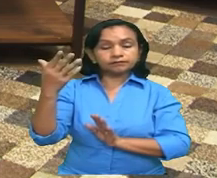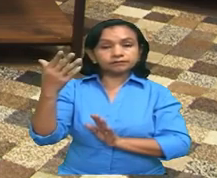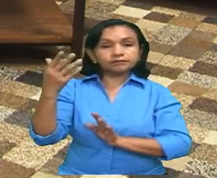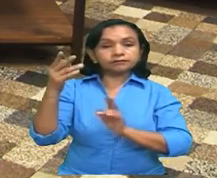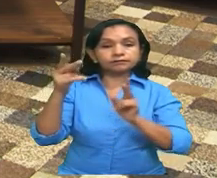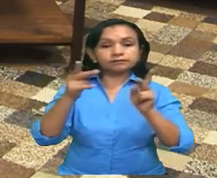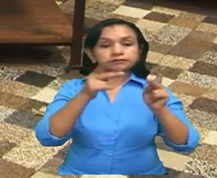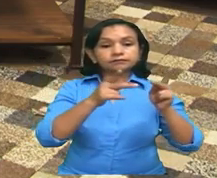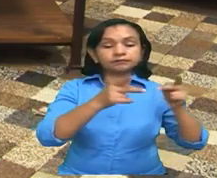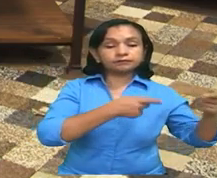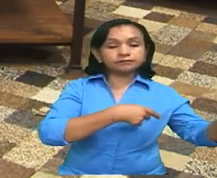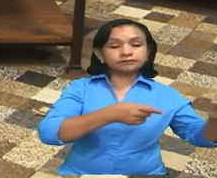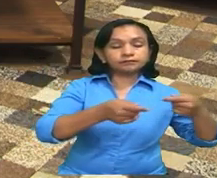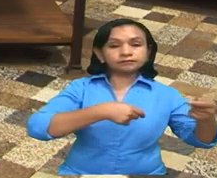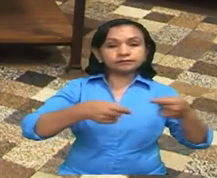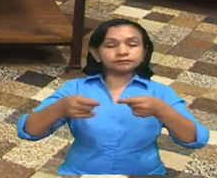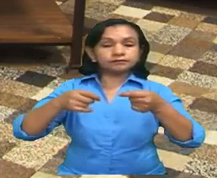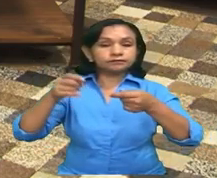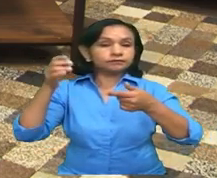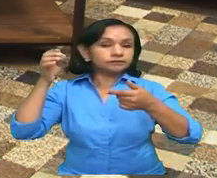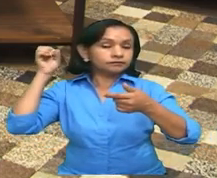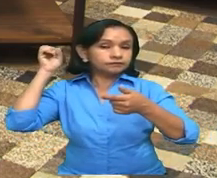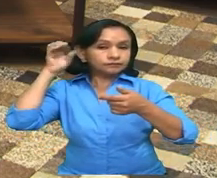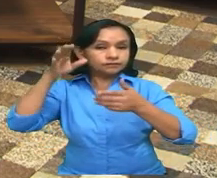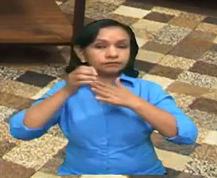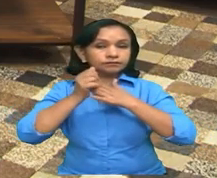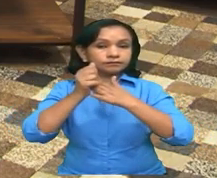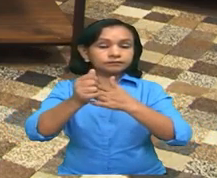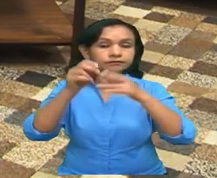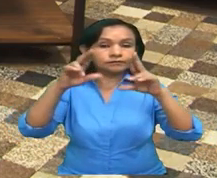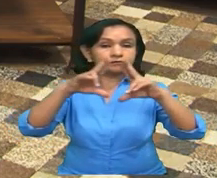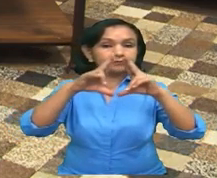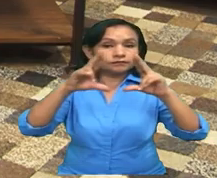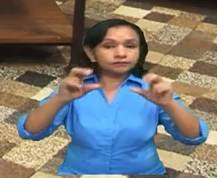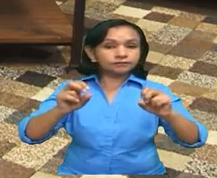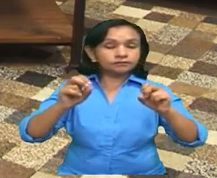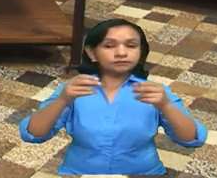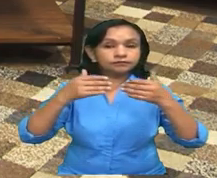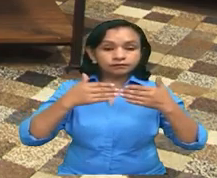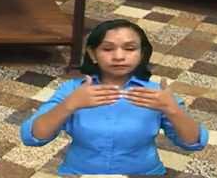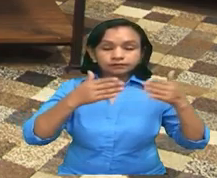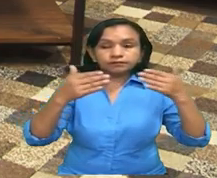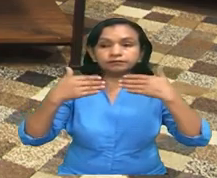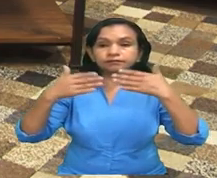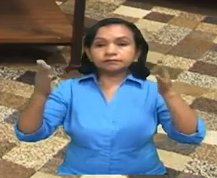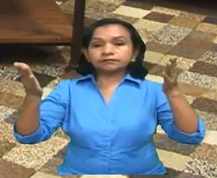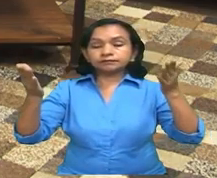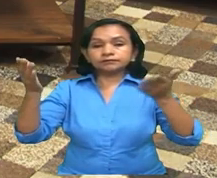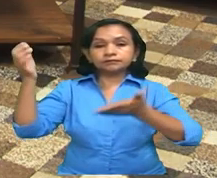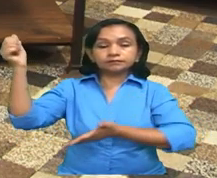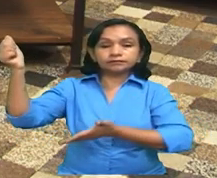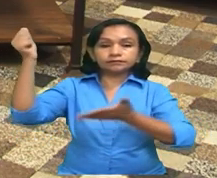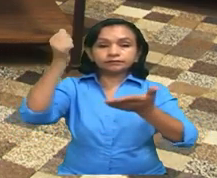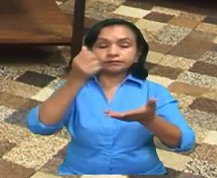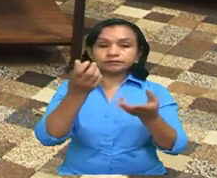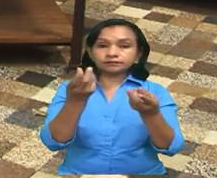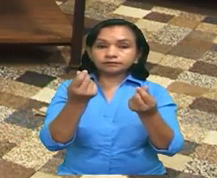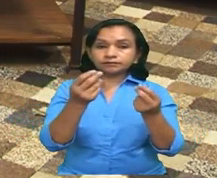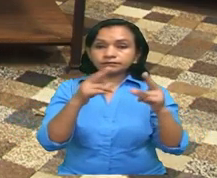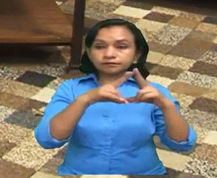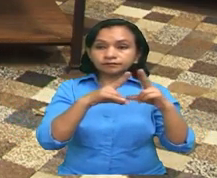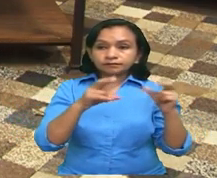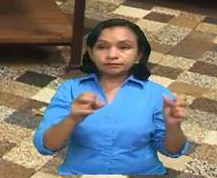medios de comunicación internacional. Y bueno, aparte de a nivel local, estuvieron